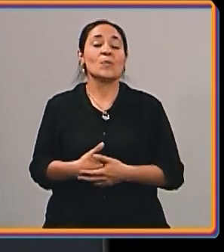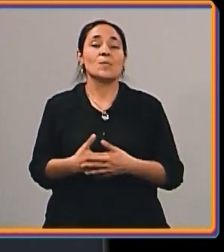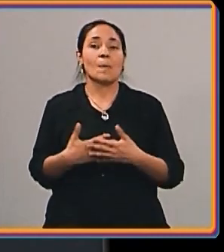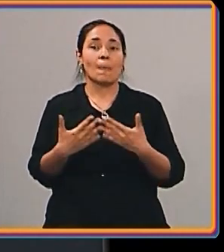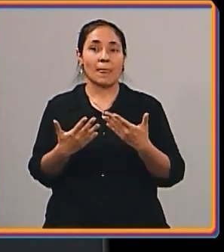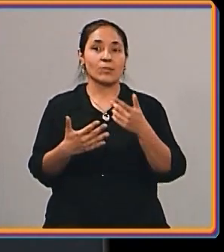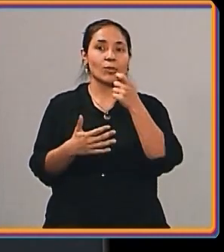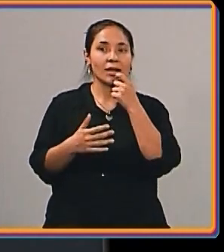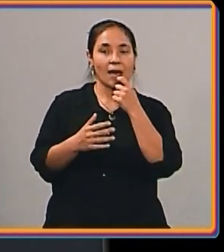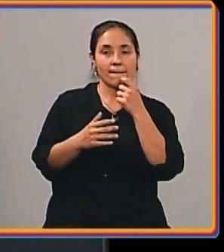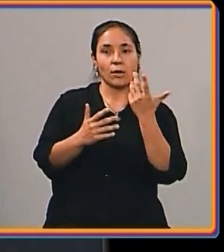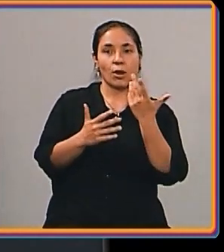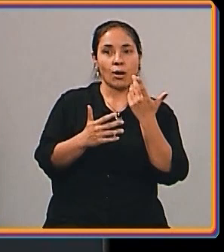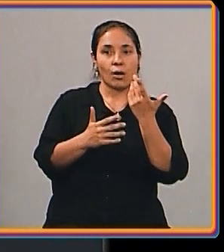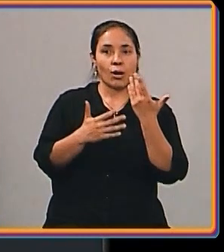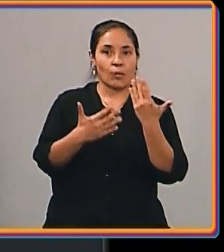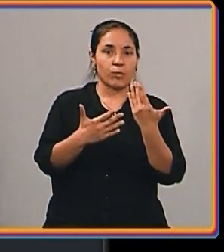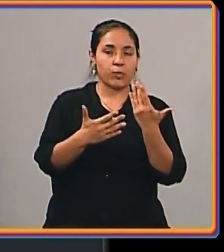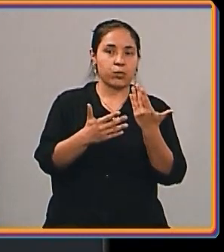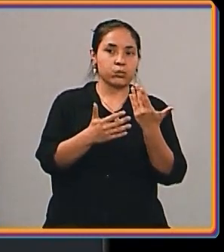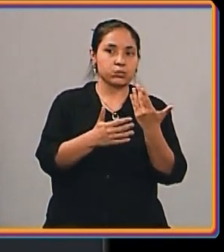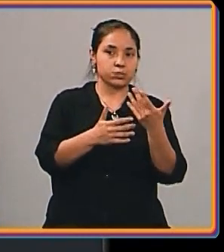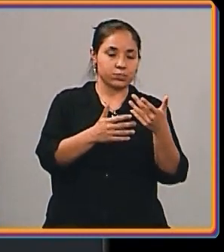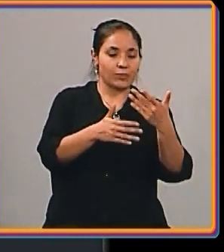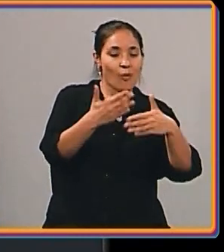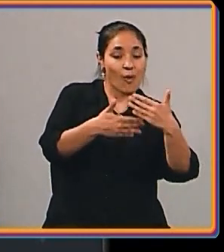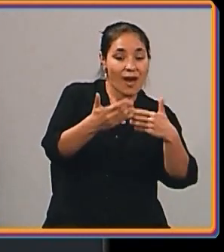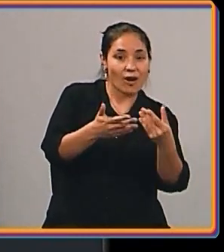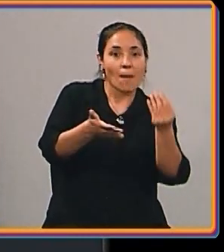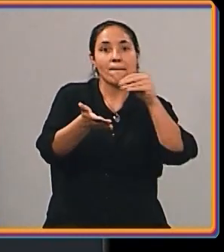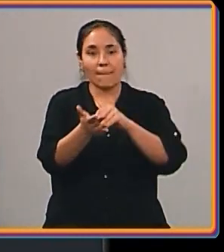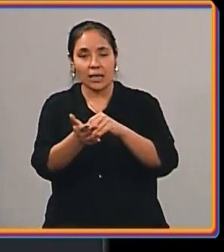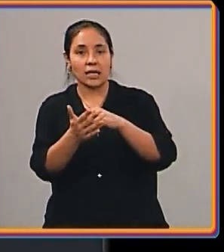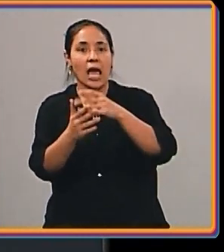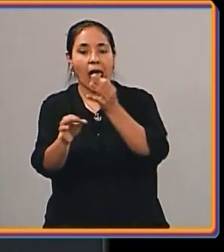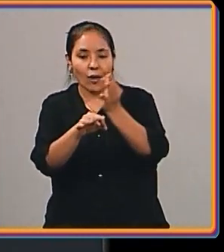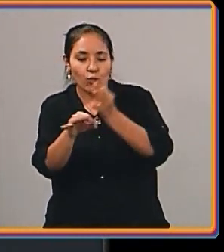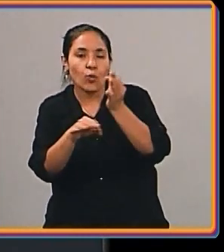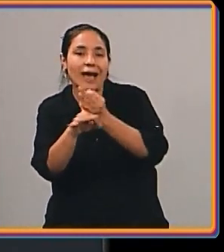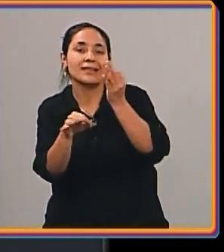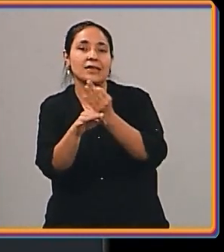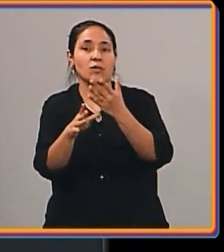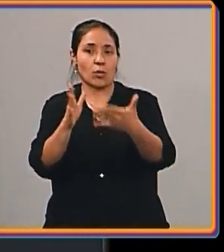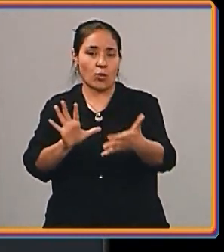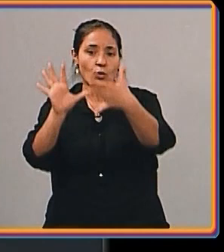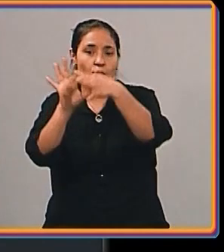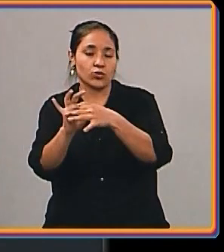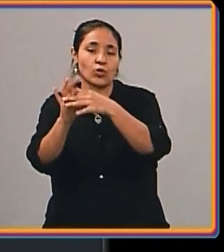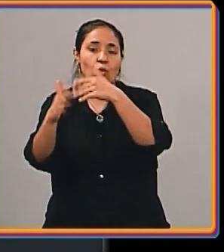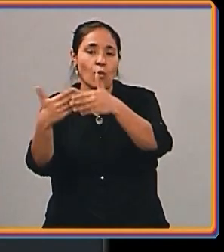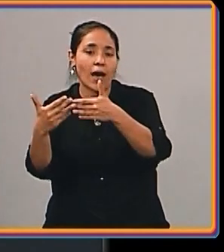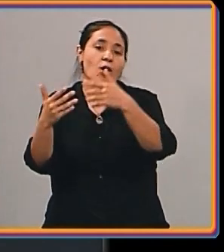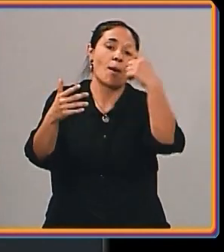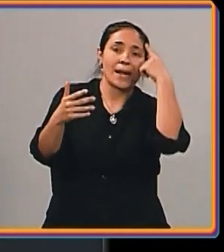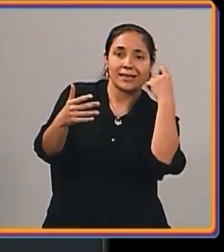surgir de un diseño tecnopedagógico, un diseño instruccional de un contenido educativo que trabaje como herramienta lo